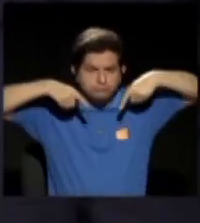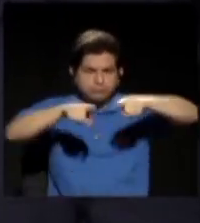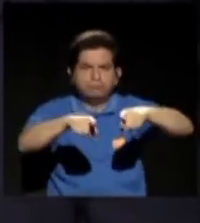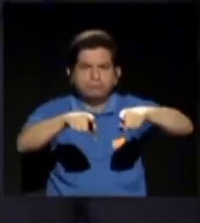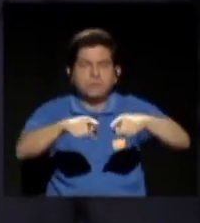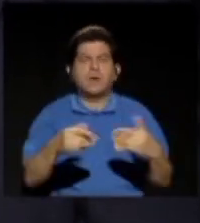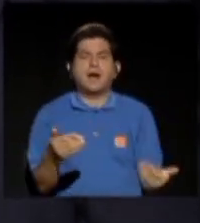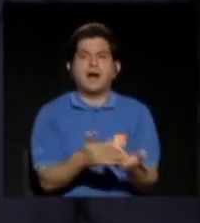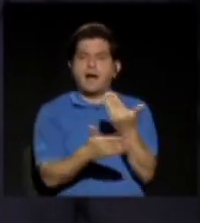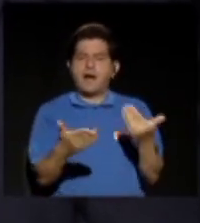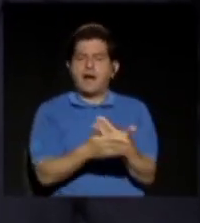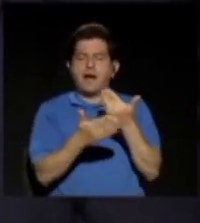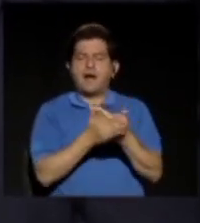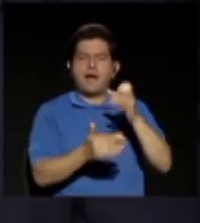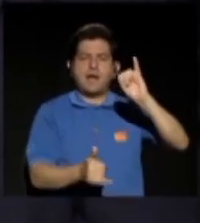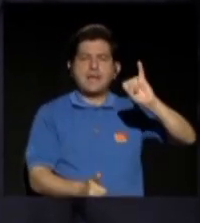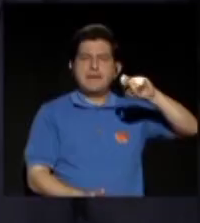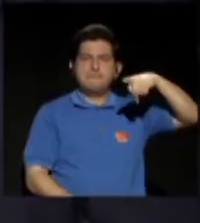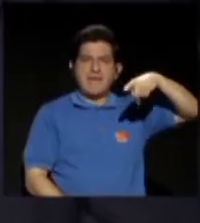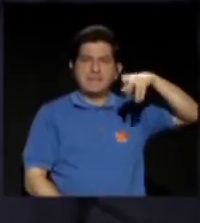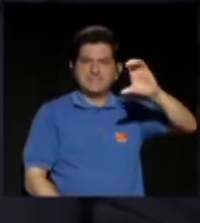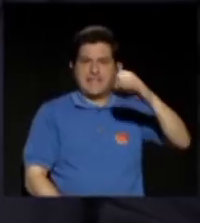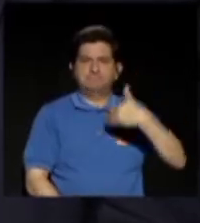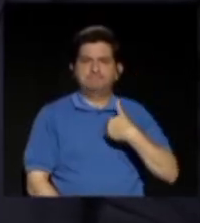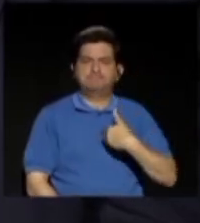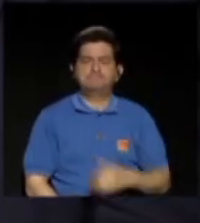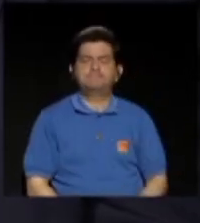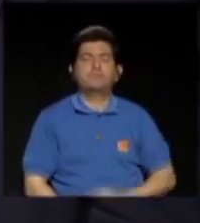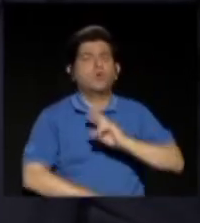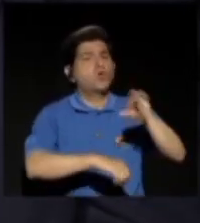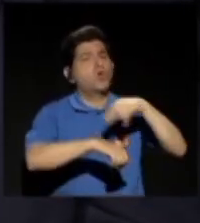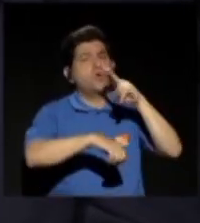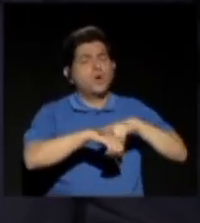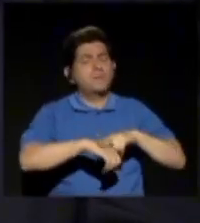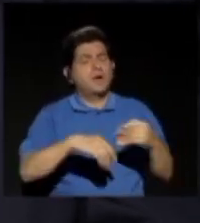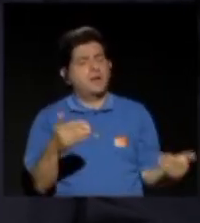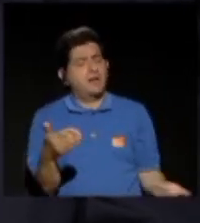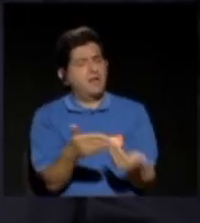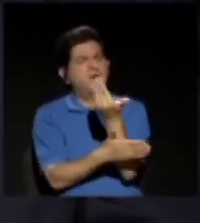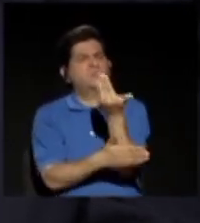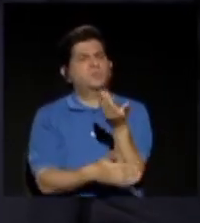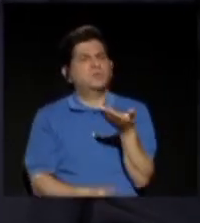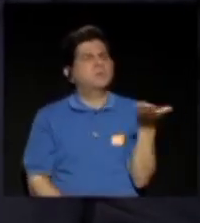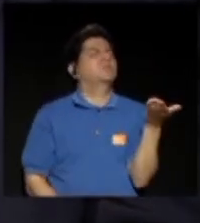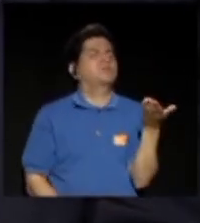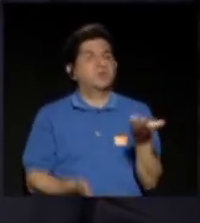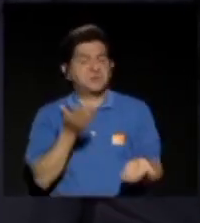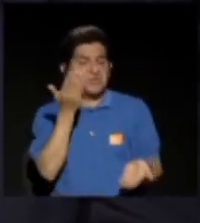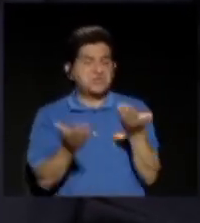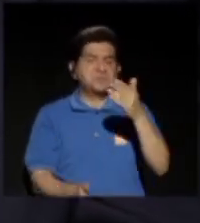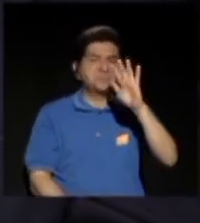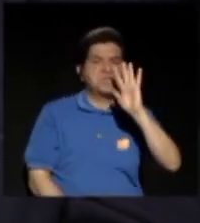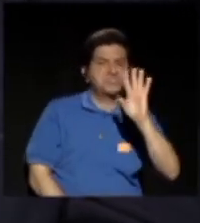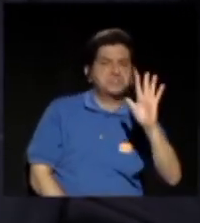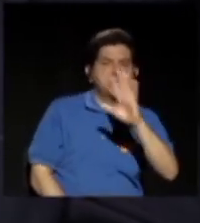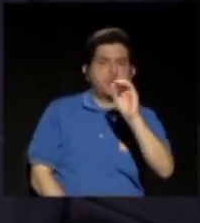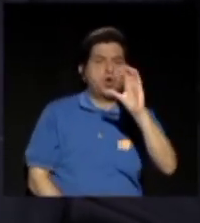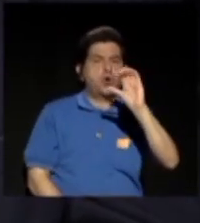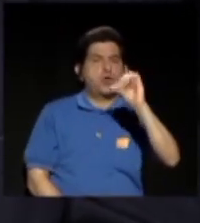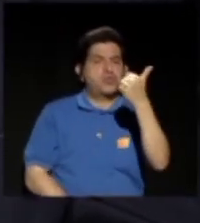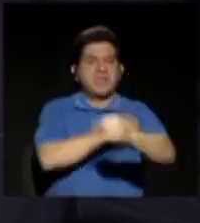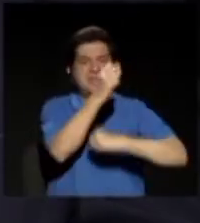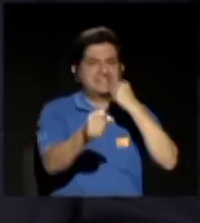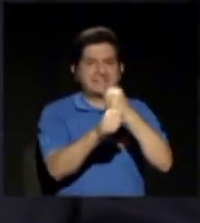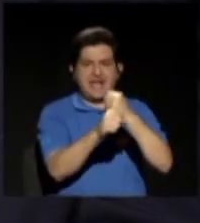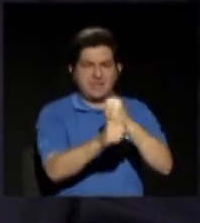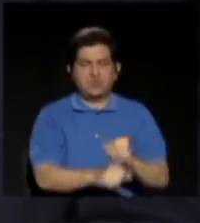una actualización del índice de precios al consumidor. Normalmente, esta actualización puede ser cada 5 a 10 años máximo,